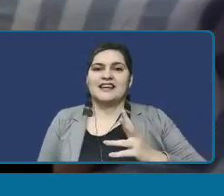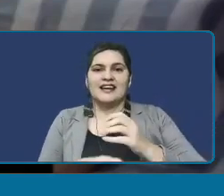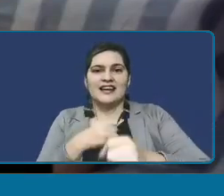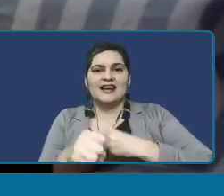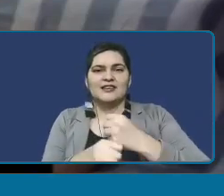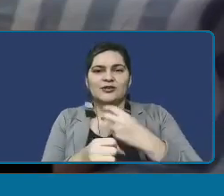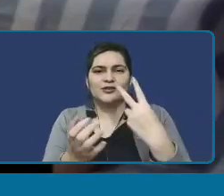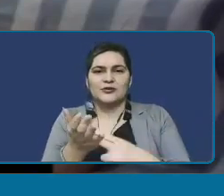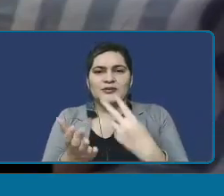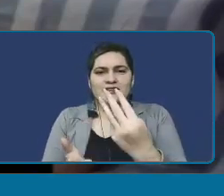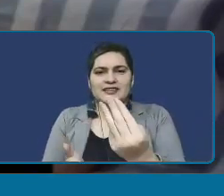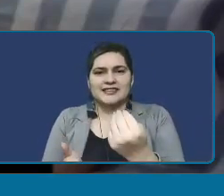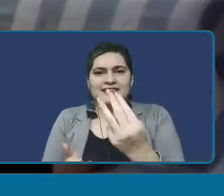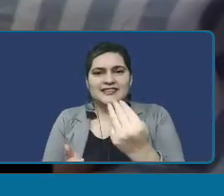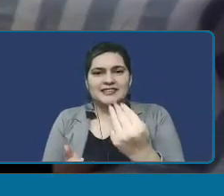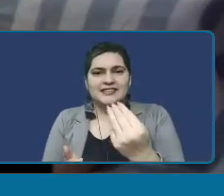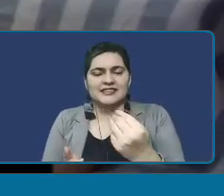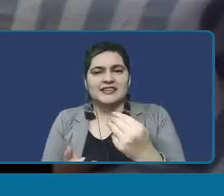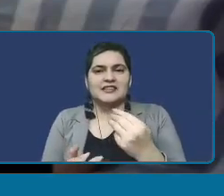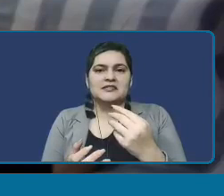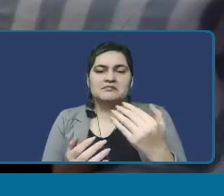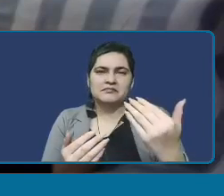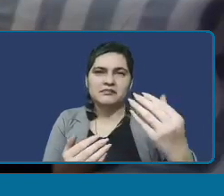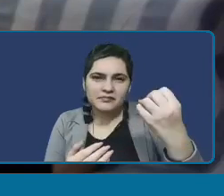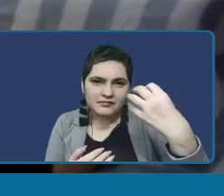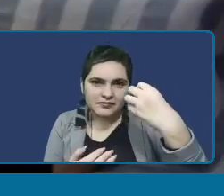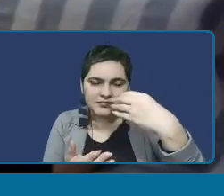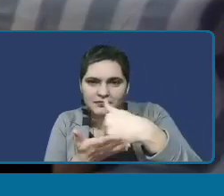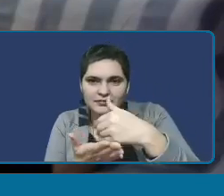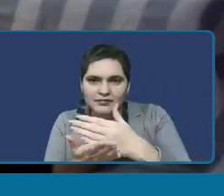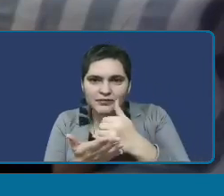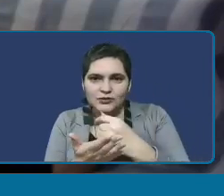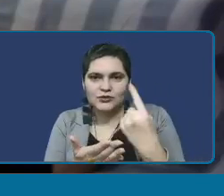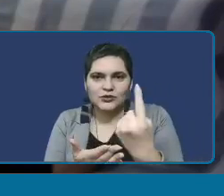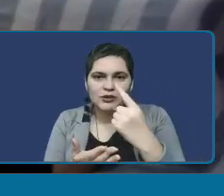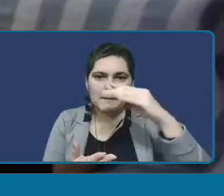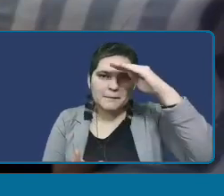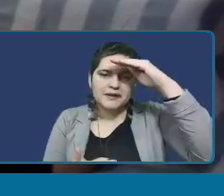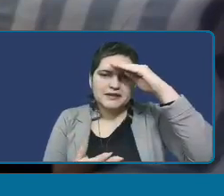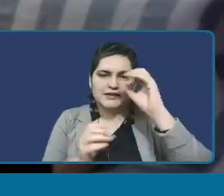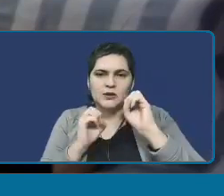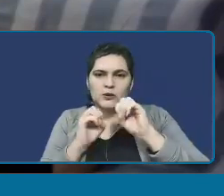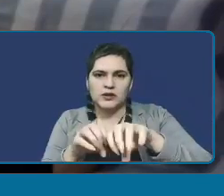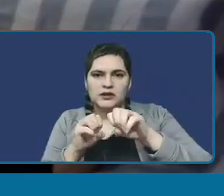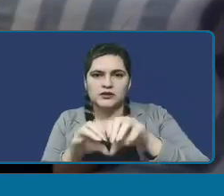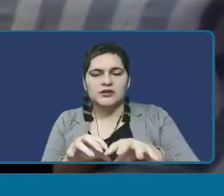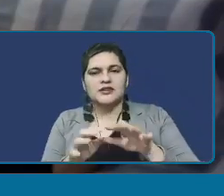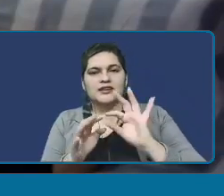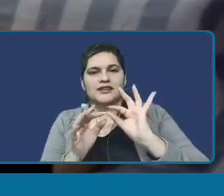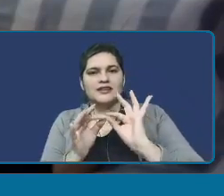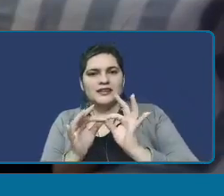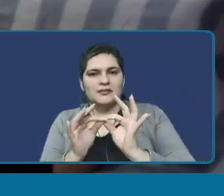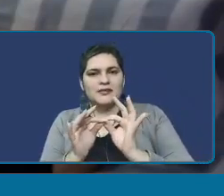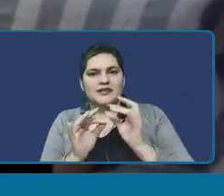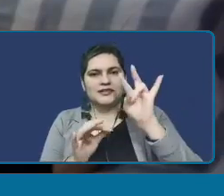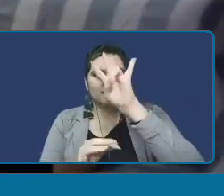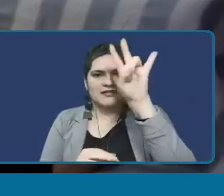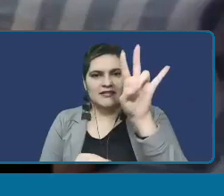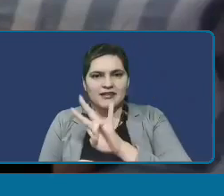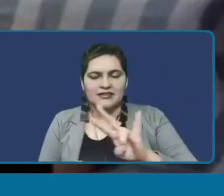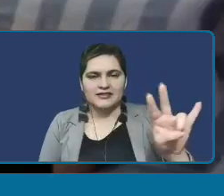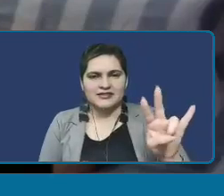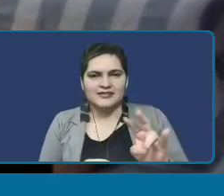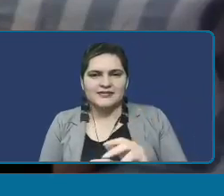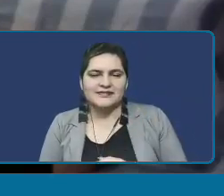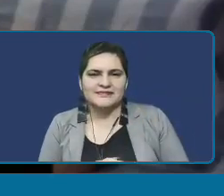labores, autodidacta, posee gran experiencia en el área de educación y trabaja como intérprete del Servicio Nacional de la Discapacidad en Chile, Senadis.